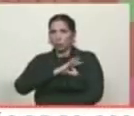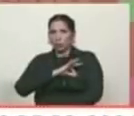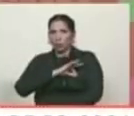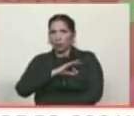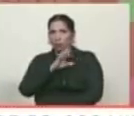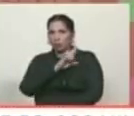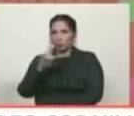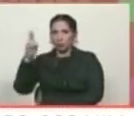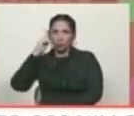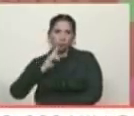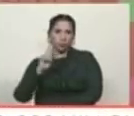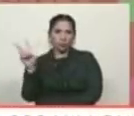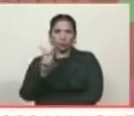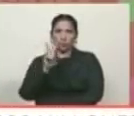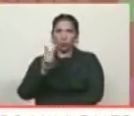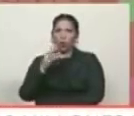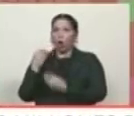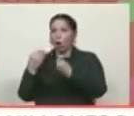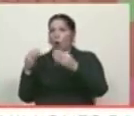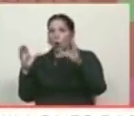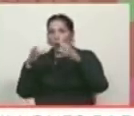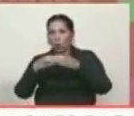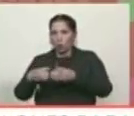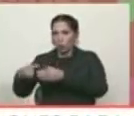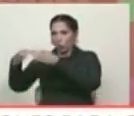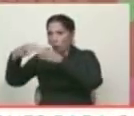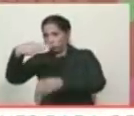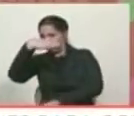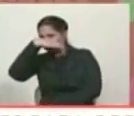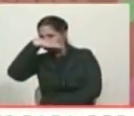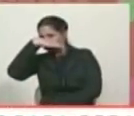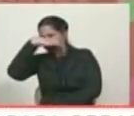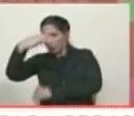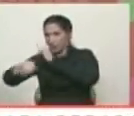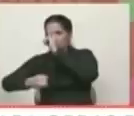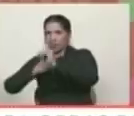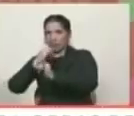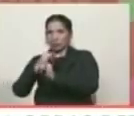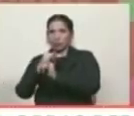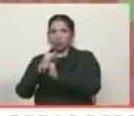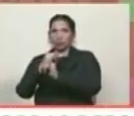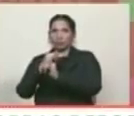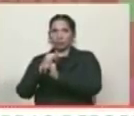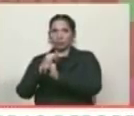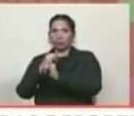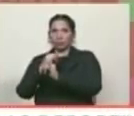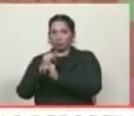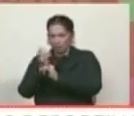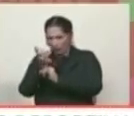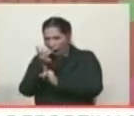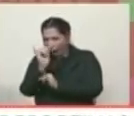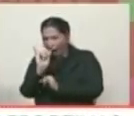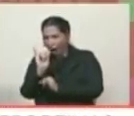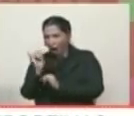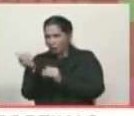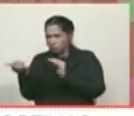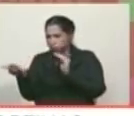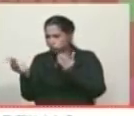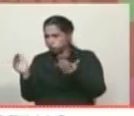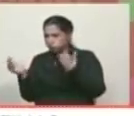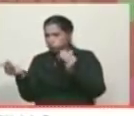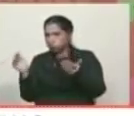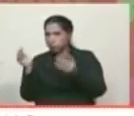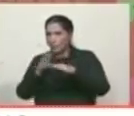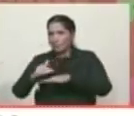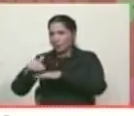República Bolivariana de Venezuela como organizaciones terroristas internacionales. ¿Existe un paralelismo con lo que sucedió